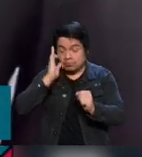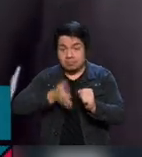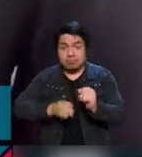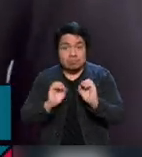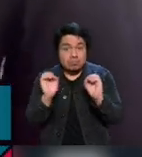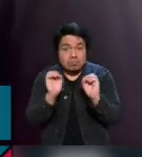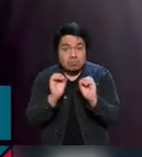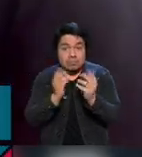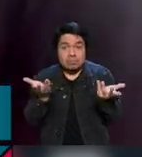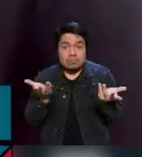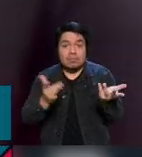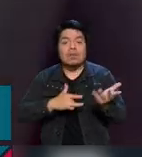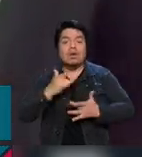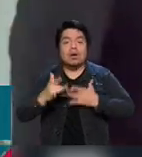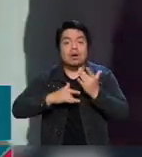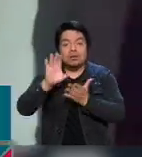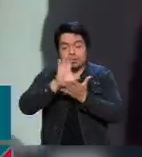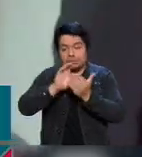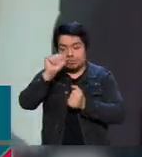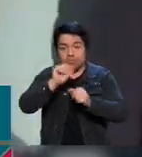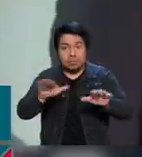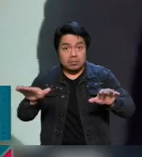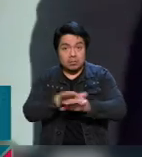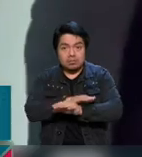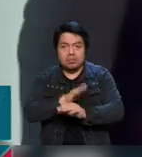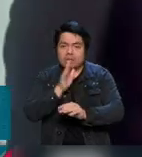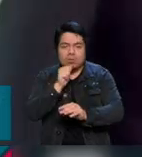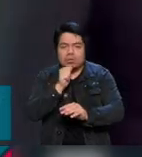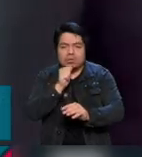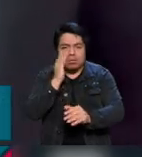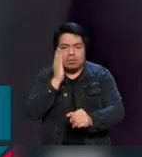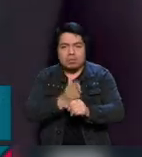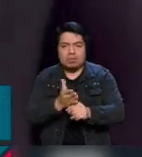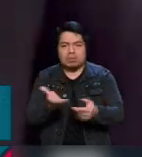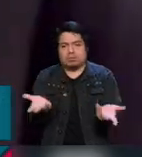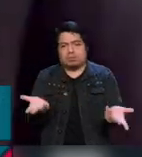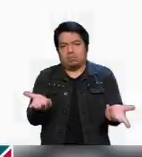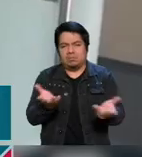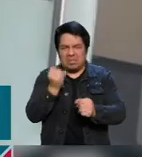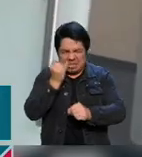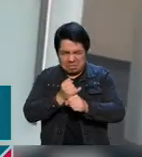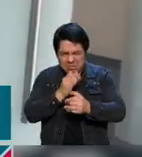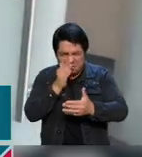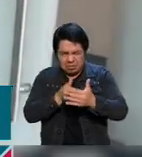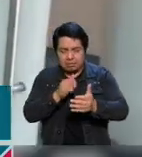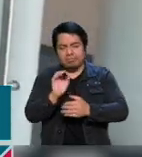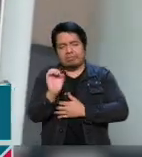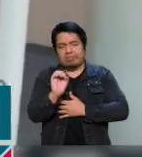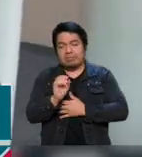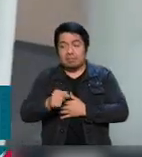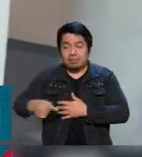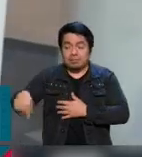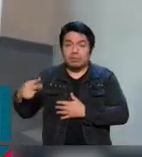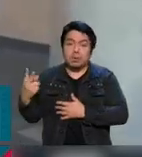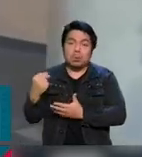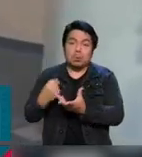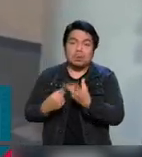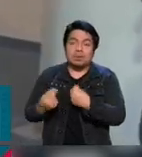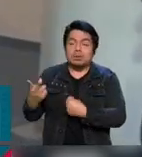reformas constitucionales no se admite este tipo de impugnación. Están en contra de